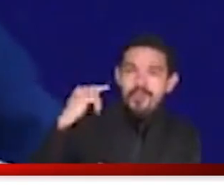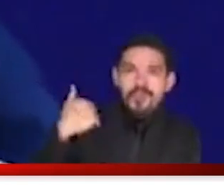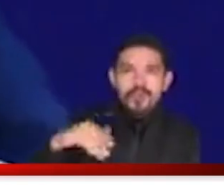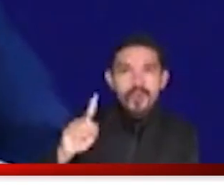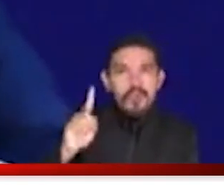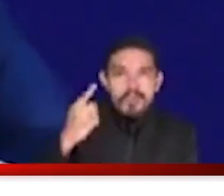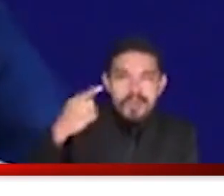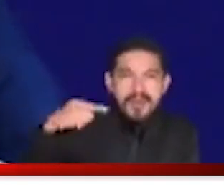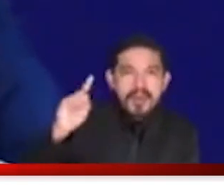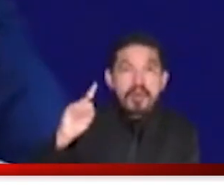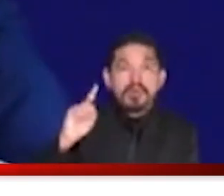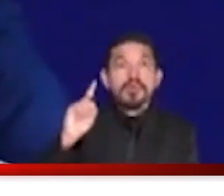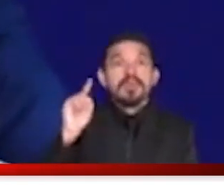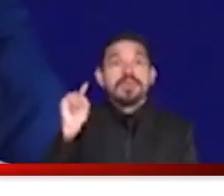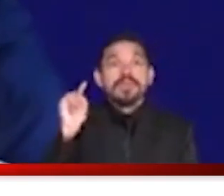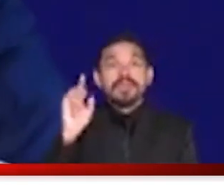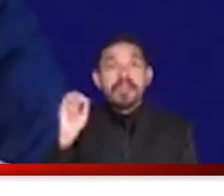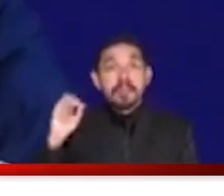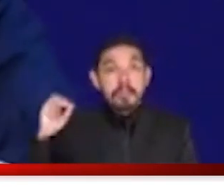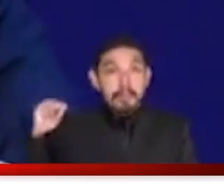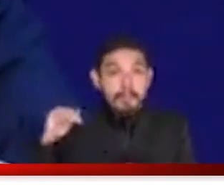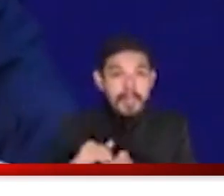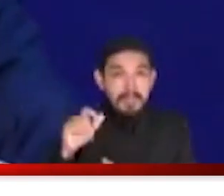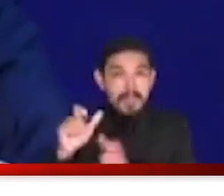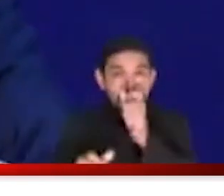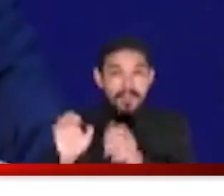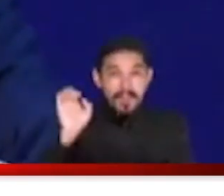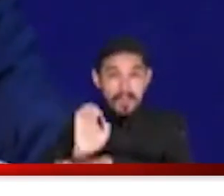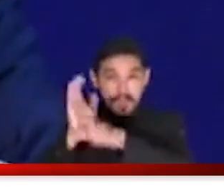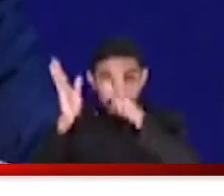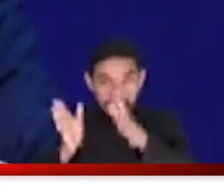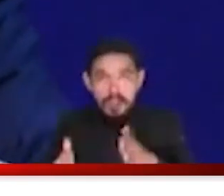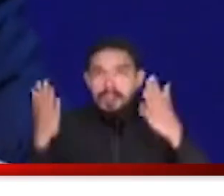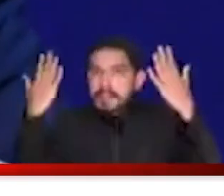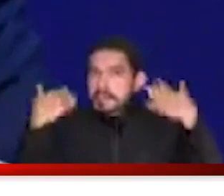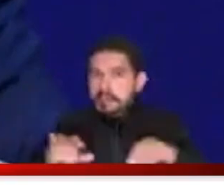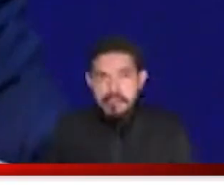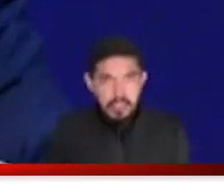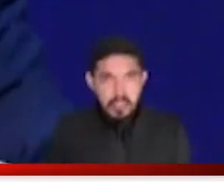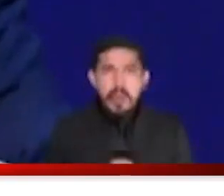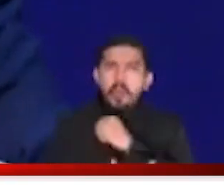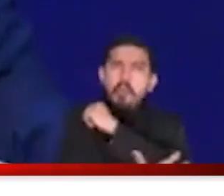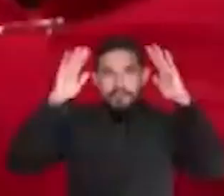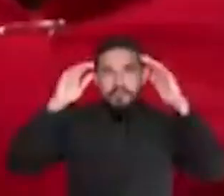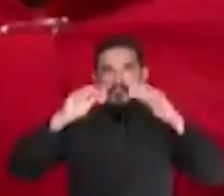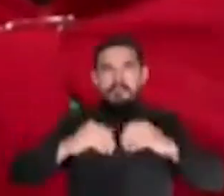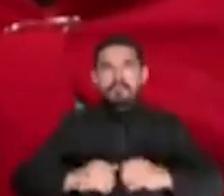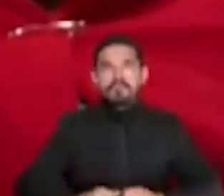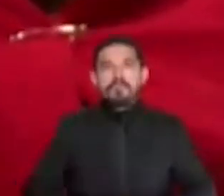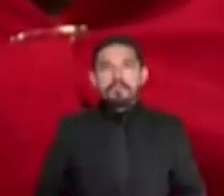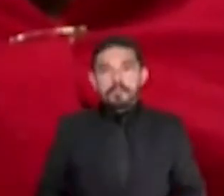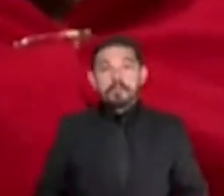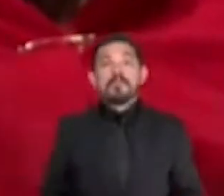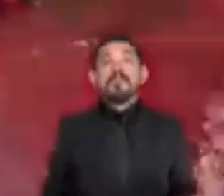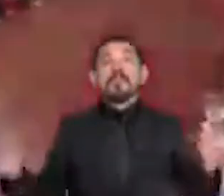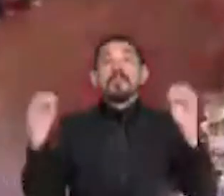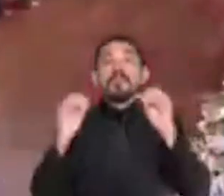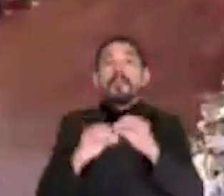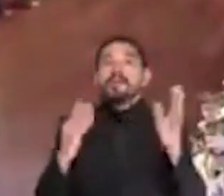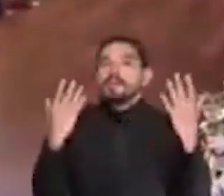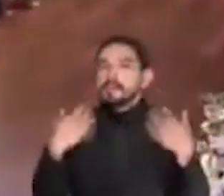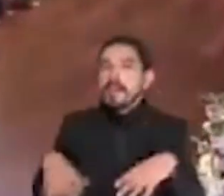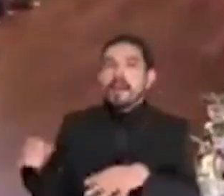millón 100000 Ecuatorianos han salido de la pobreza y se han